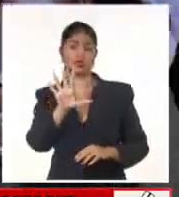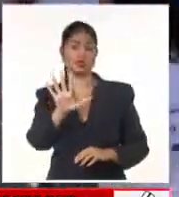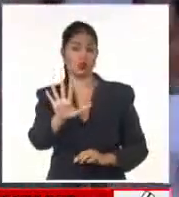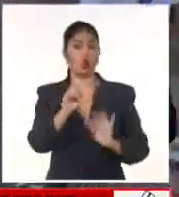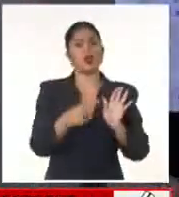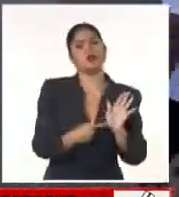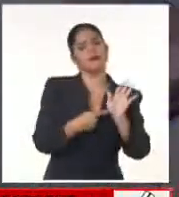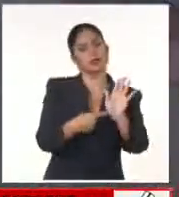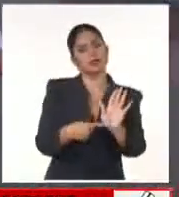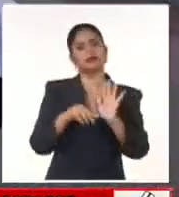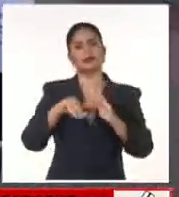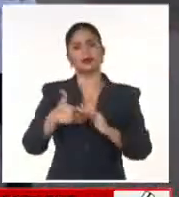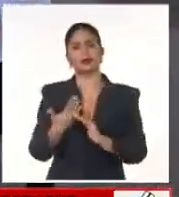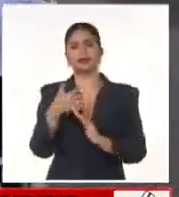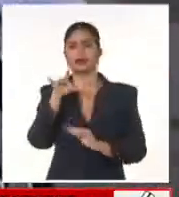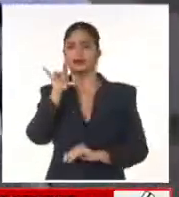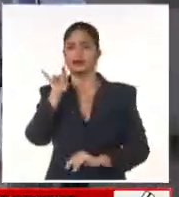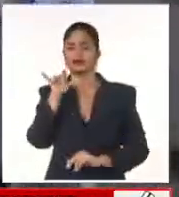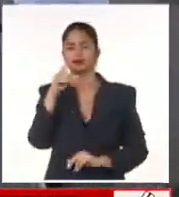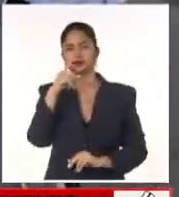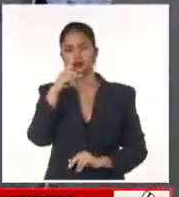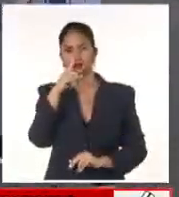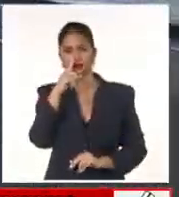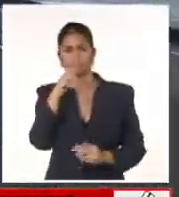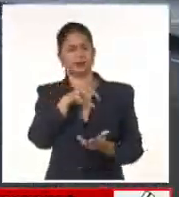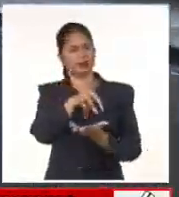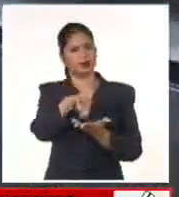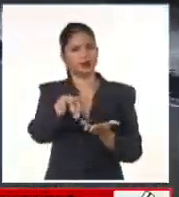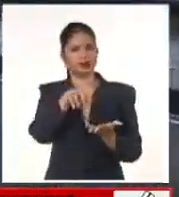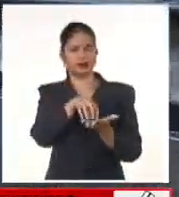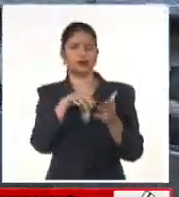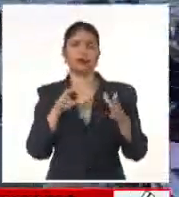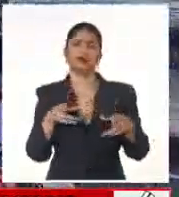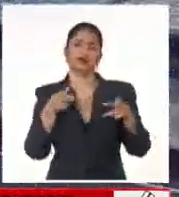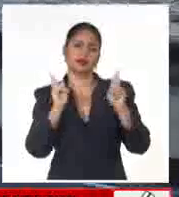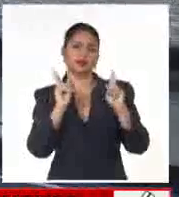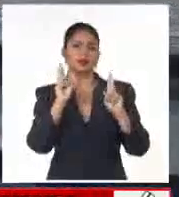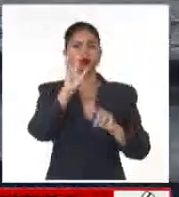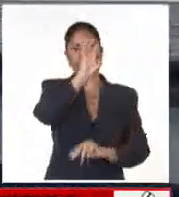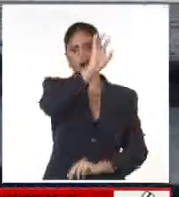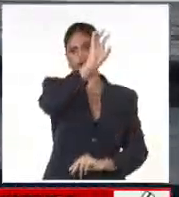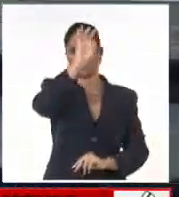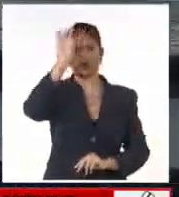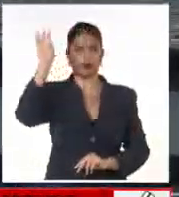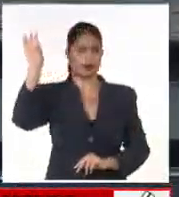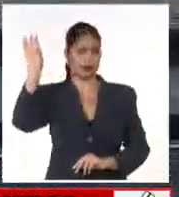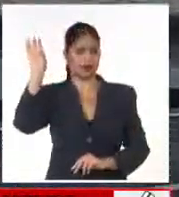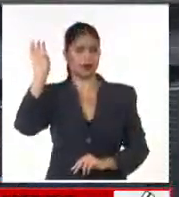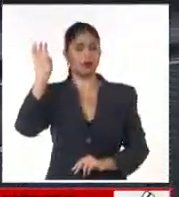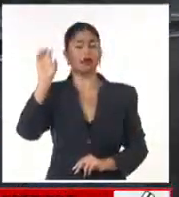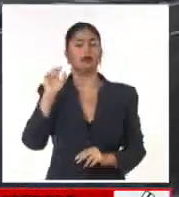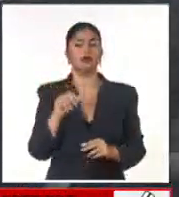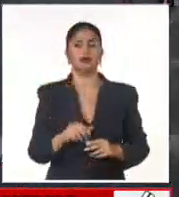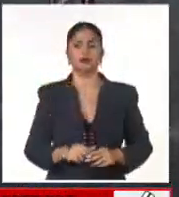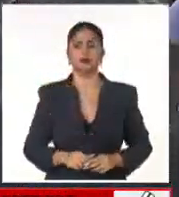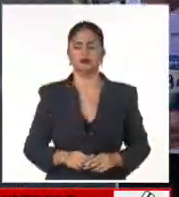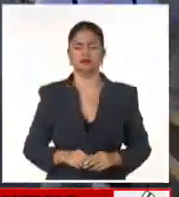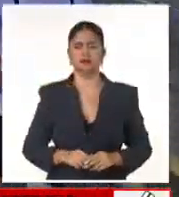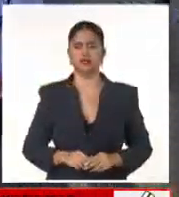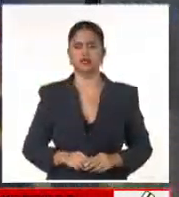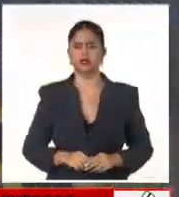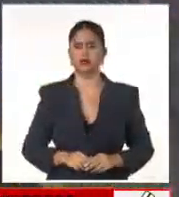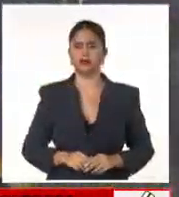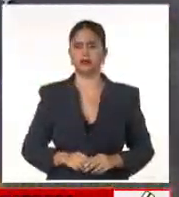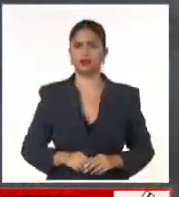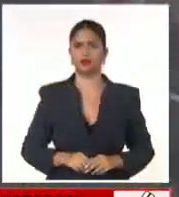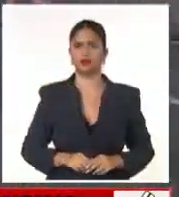noviembre en el hotel principal, el hotel sede, que es